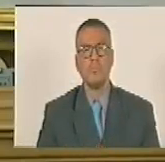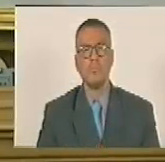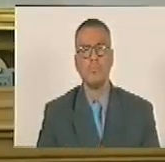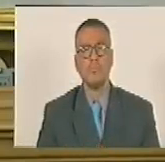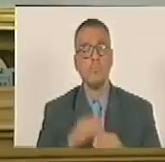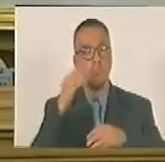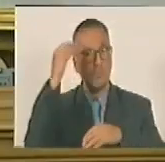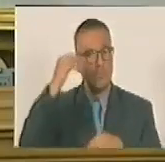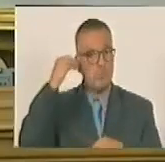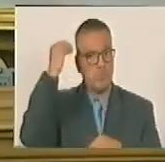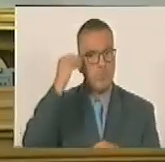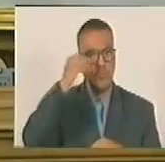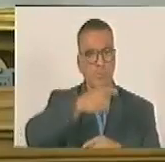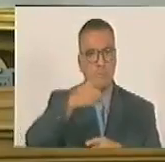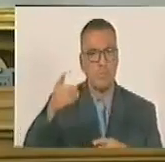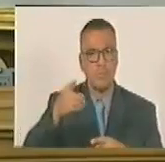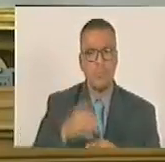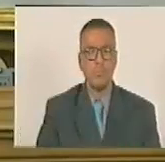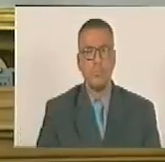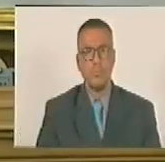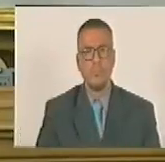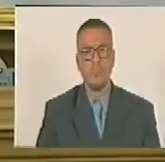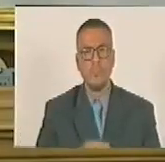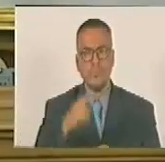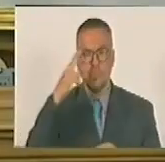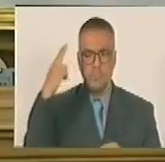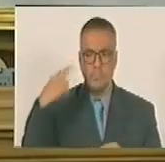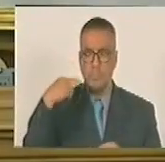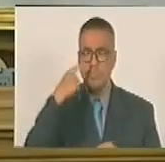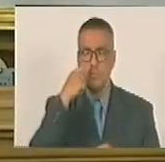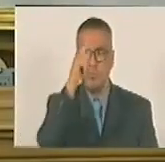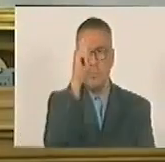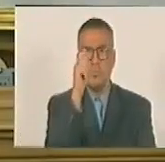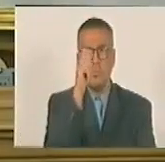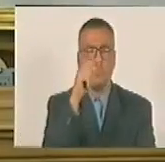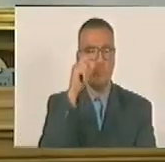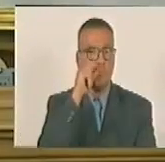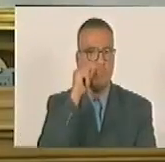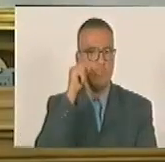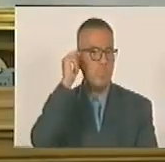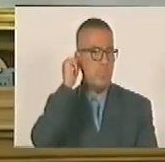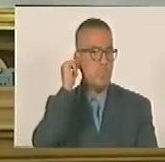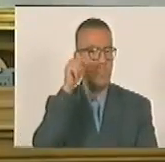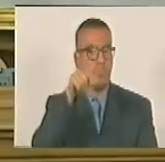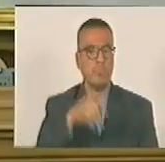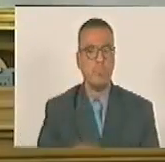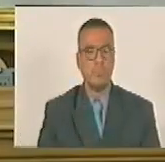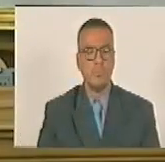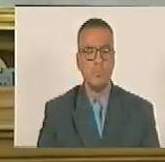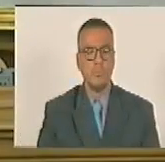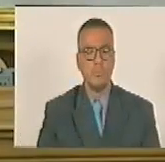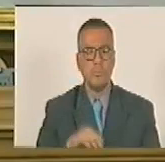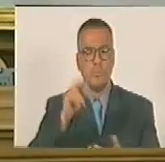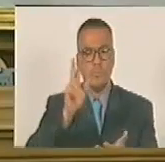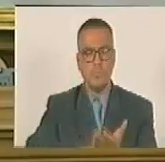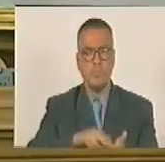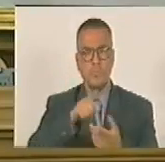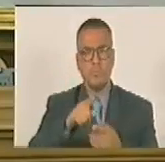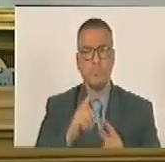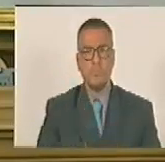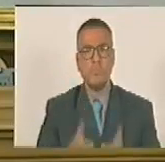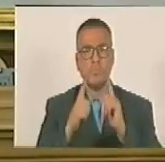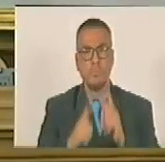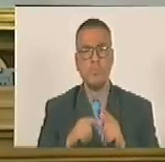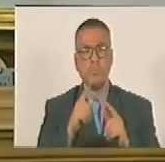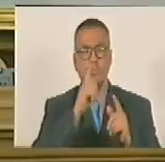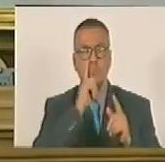En consideración, las honorables diputadas y los honorables diputados a favor de aprobar la autorización